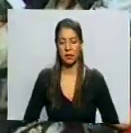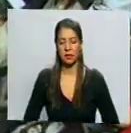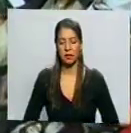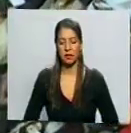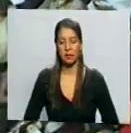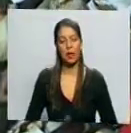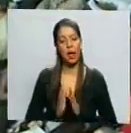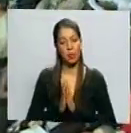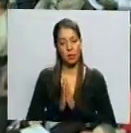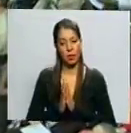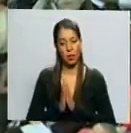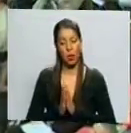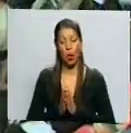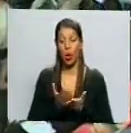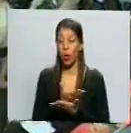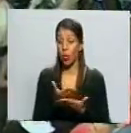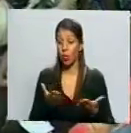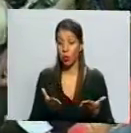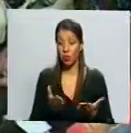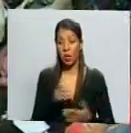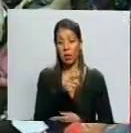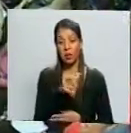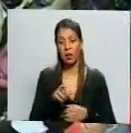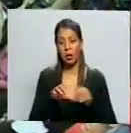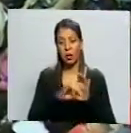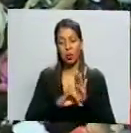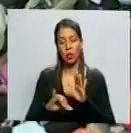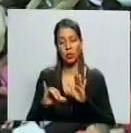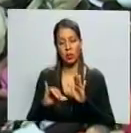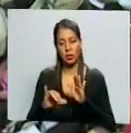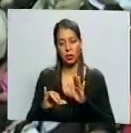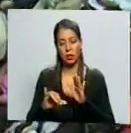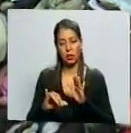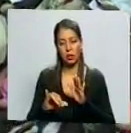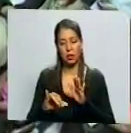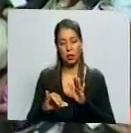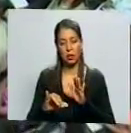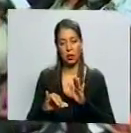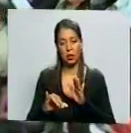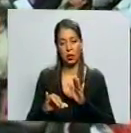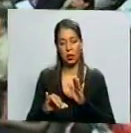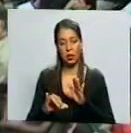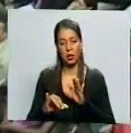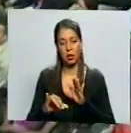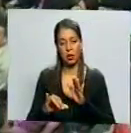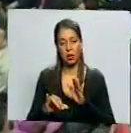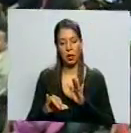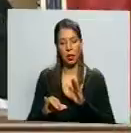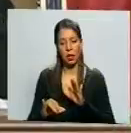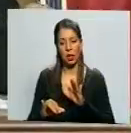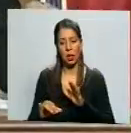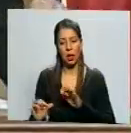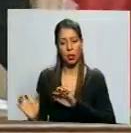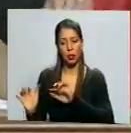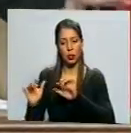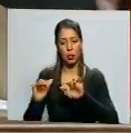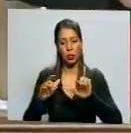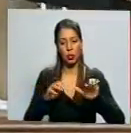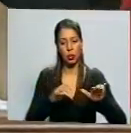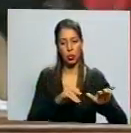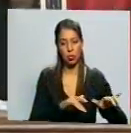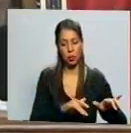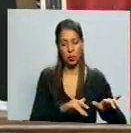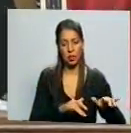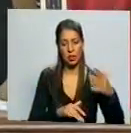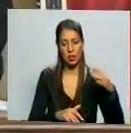Por favor, vamos a pedir a los constituyentes que se trasladen hasta el lado izquierdo del